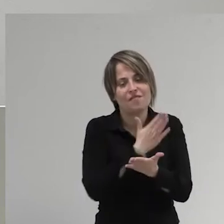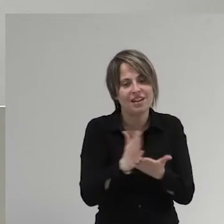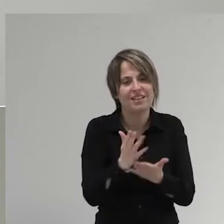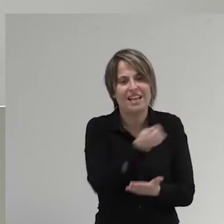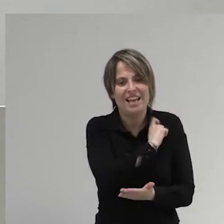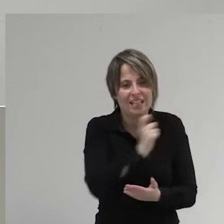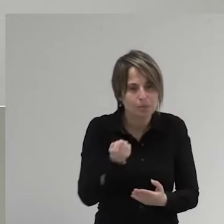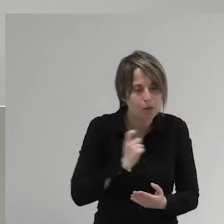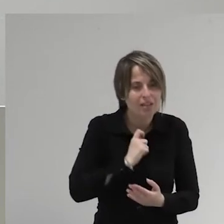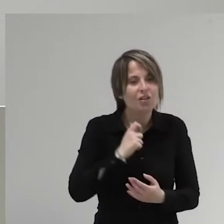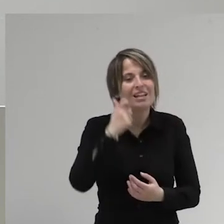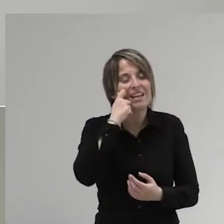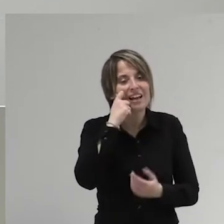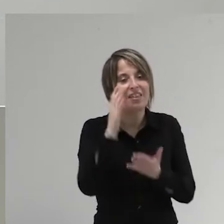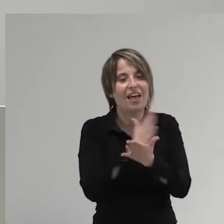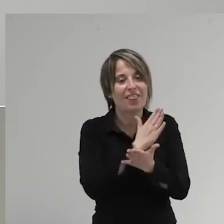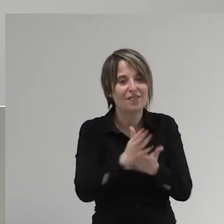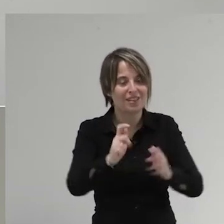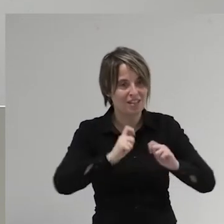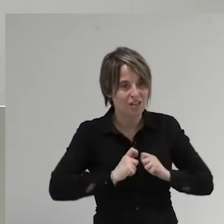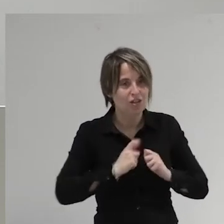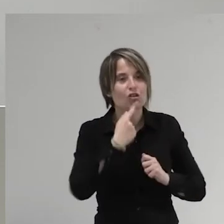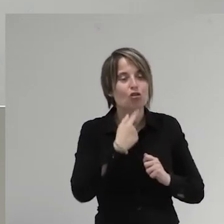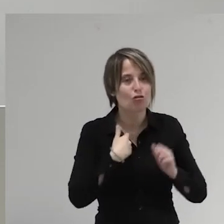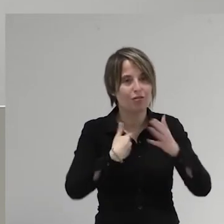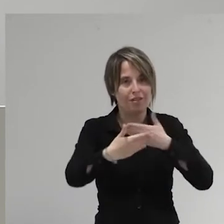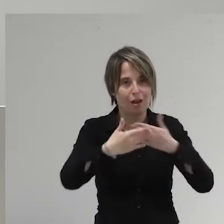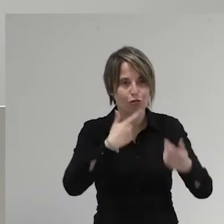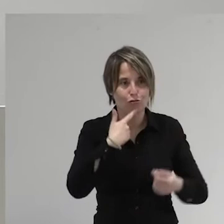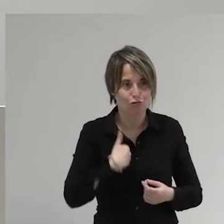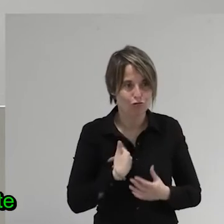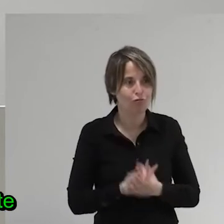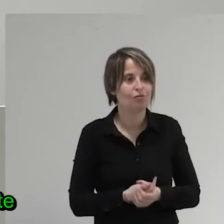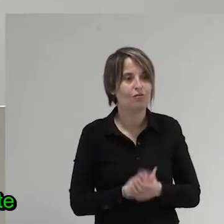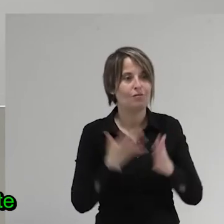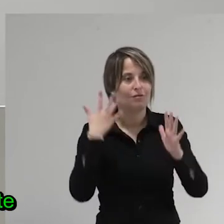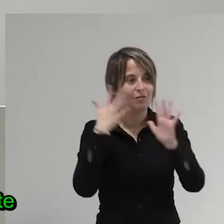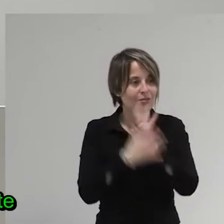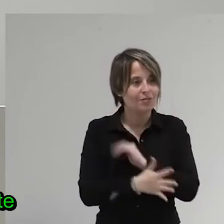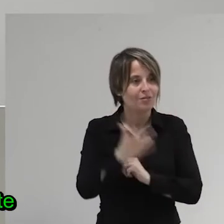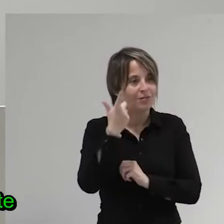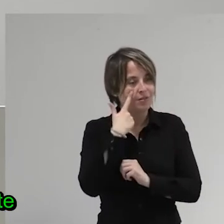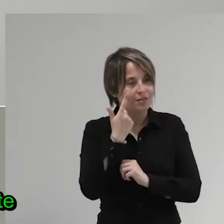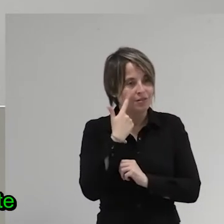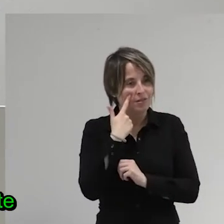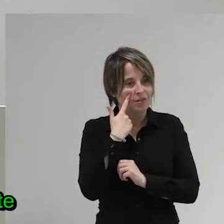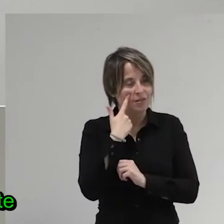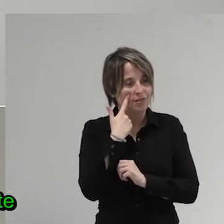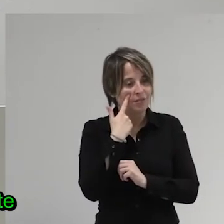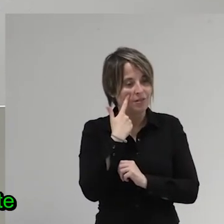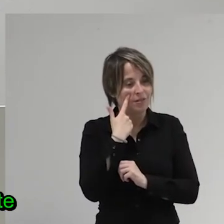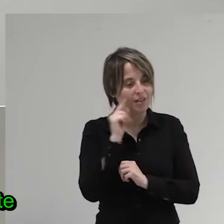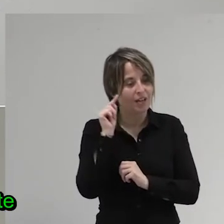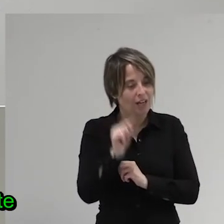raza le otorga esta diferencia. Esto lo dice Ruth Gilmore, ¿no? Por lo tanto, y esto